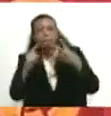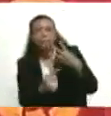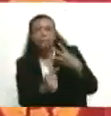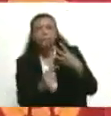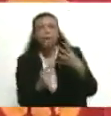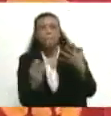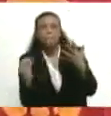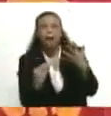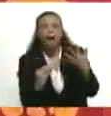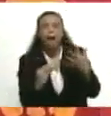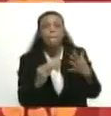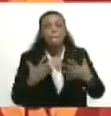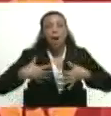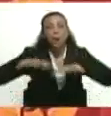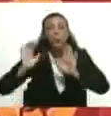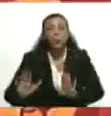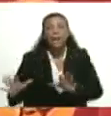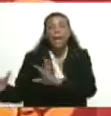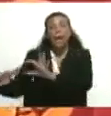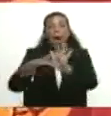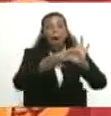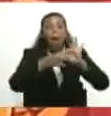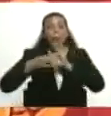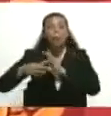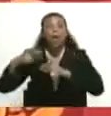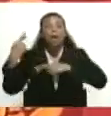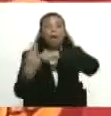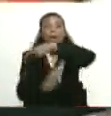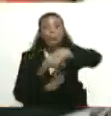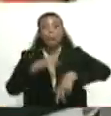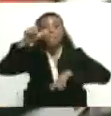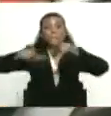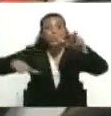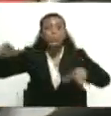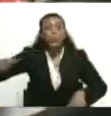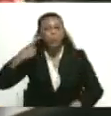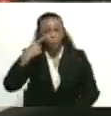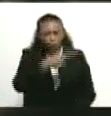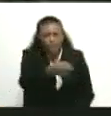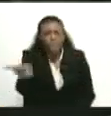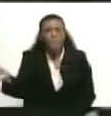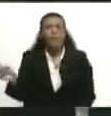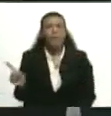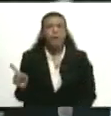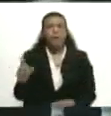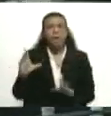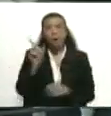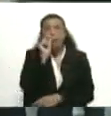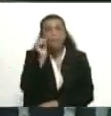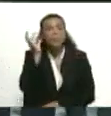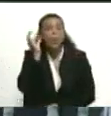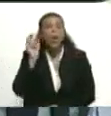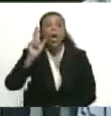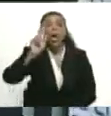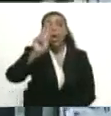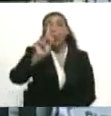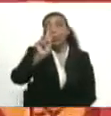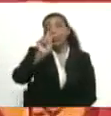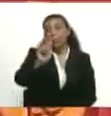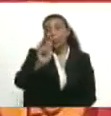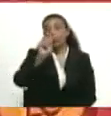para estas batallas es la unidad de la fuerza revolucionaria. Veo aquí a los compañeros de Tupamaro que están aquí